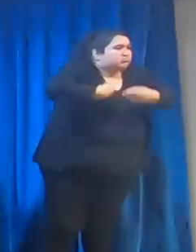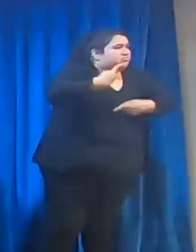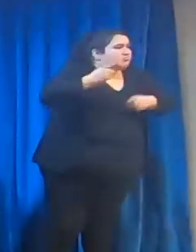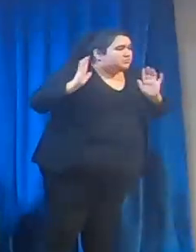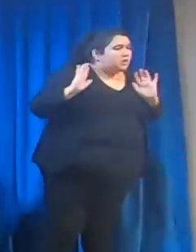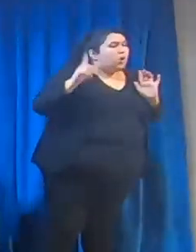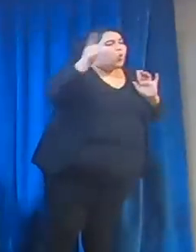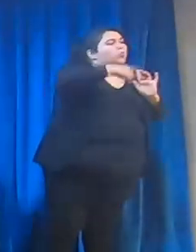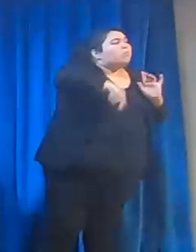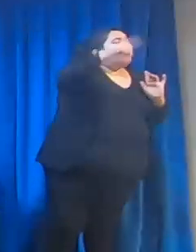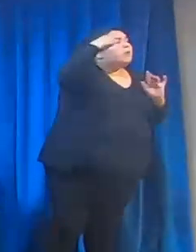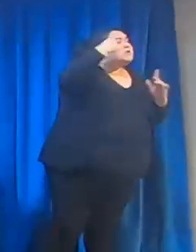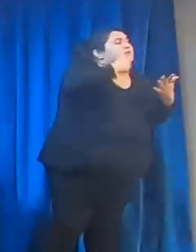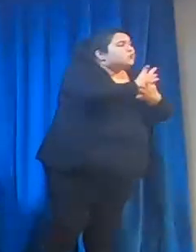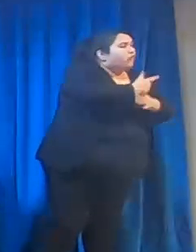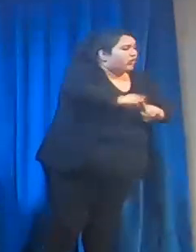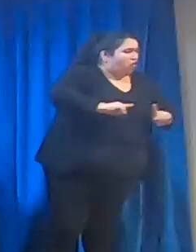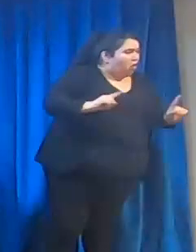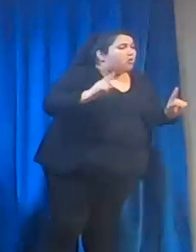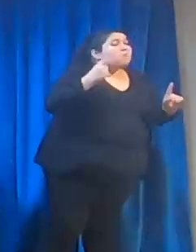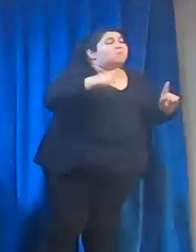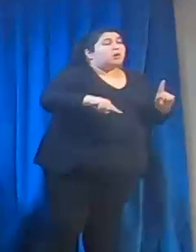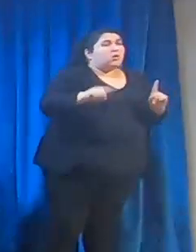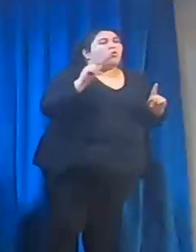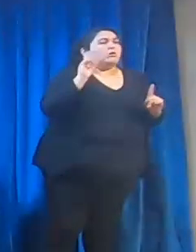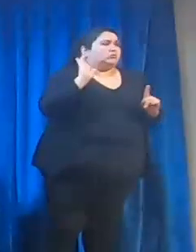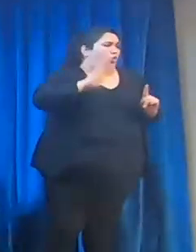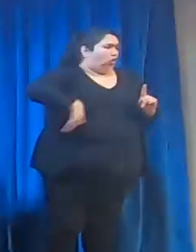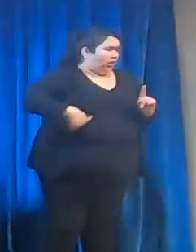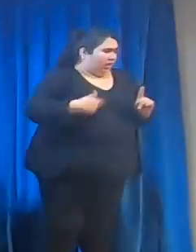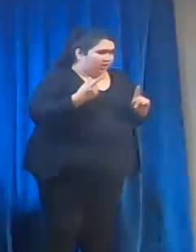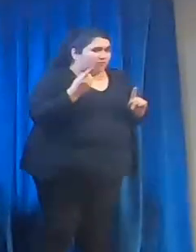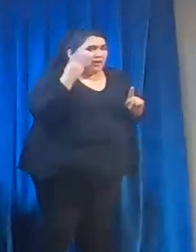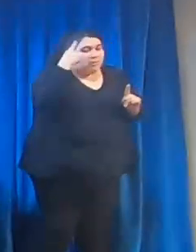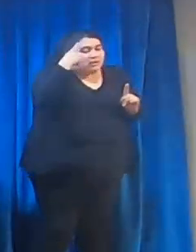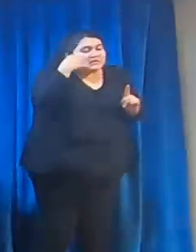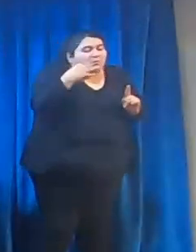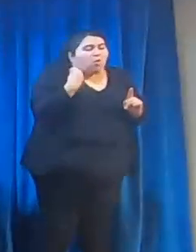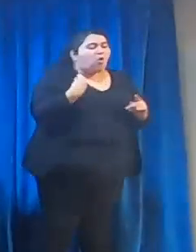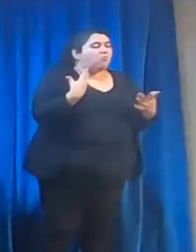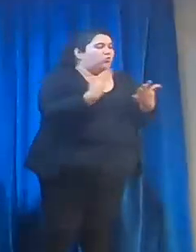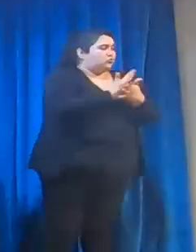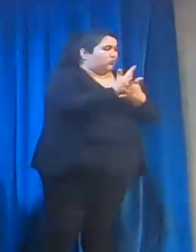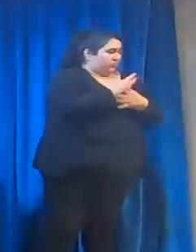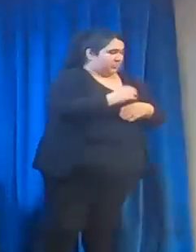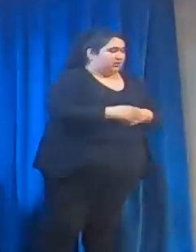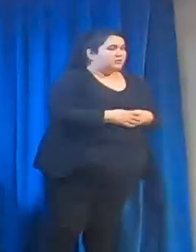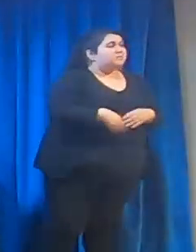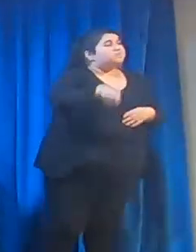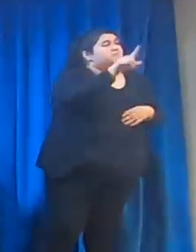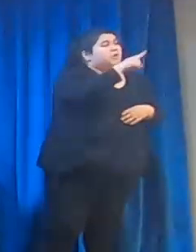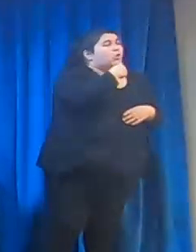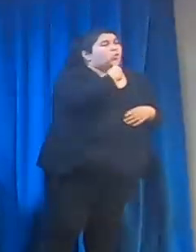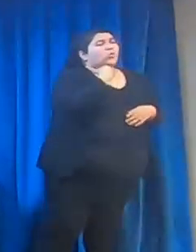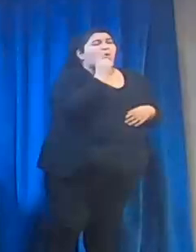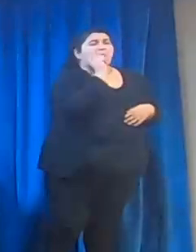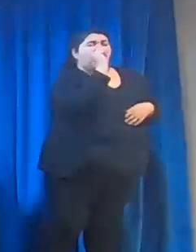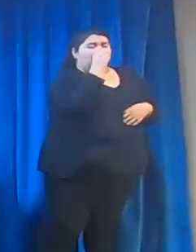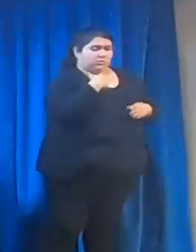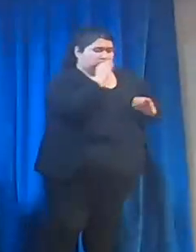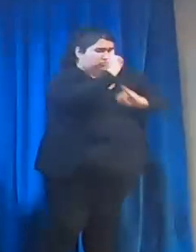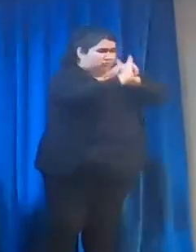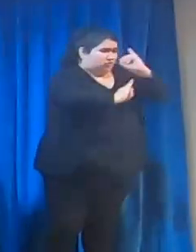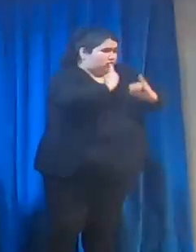van a sufrir es medio absurdo, pero bueno, hay que ver qué hacemos ante ese sufrimiento. Pero para que no les queden dudas de qué hablo yo, al